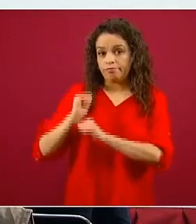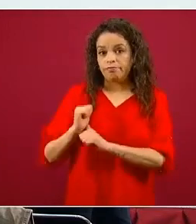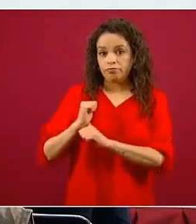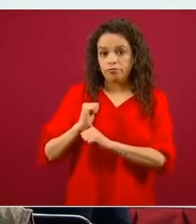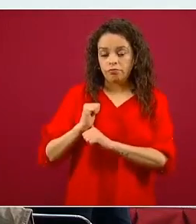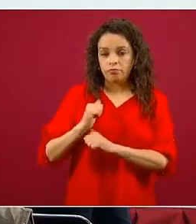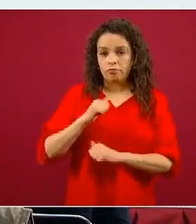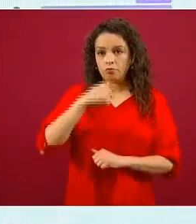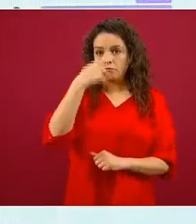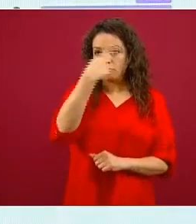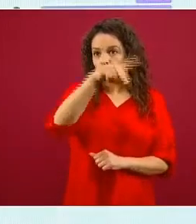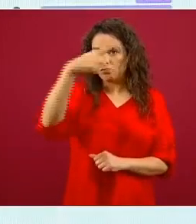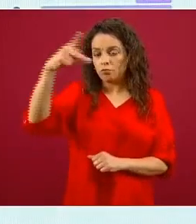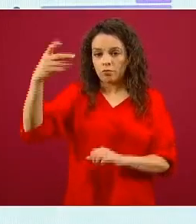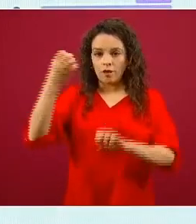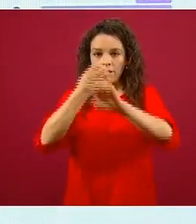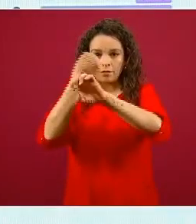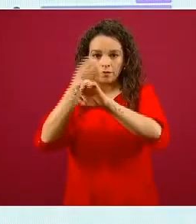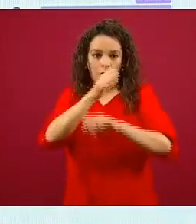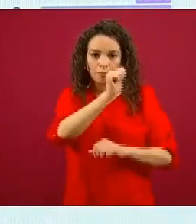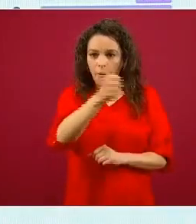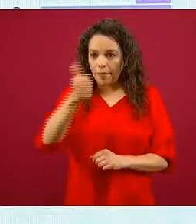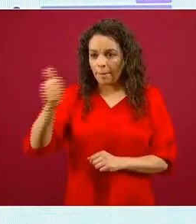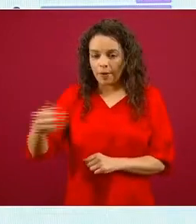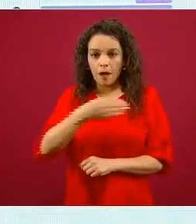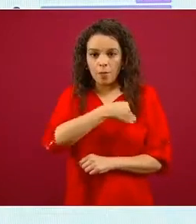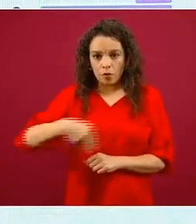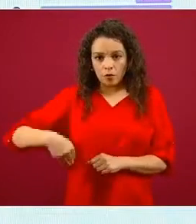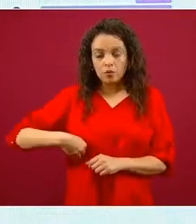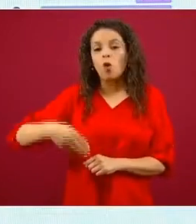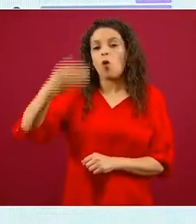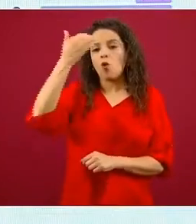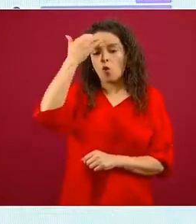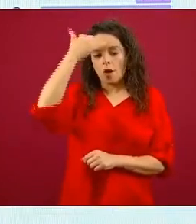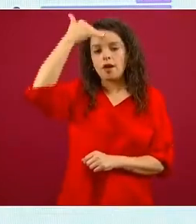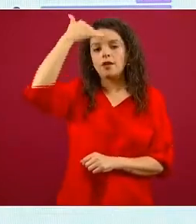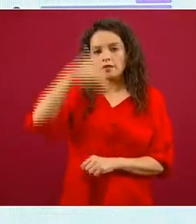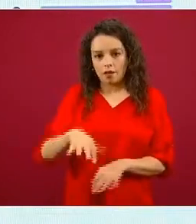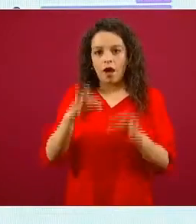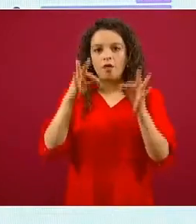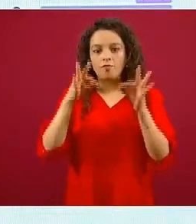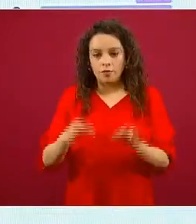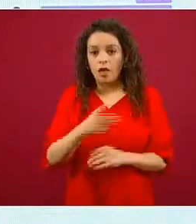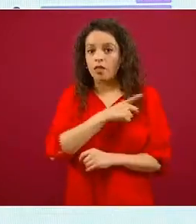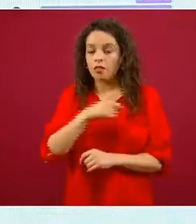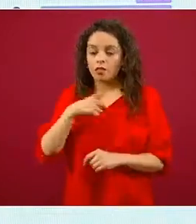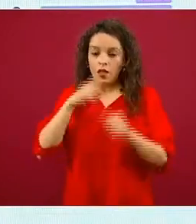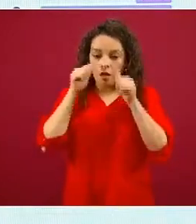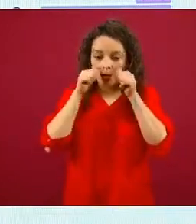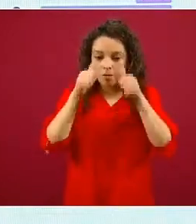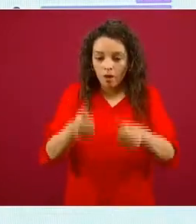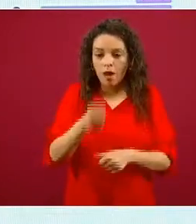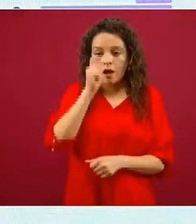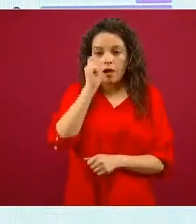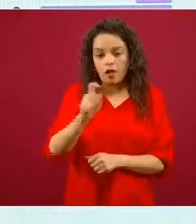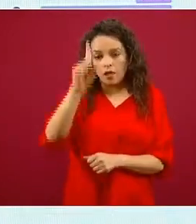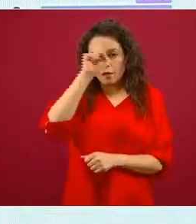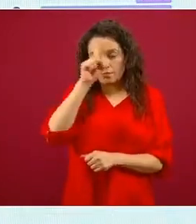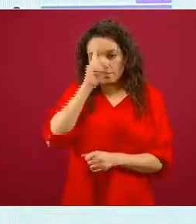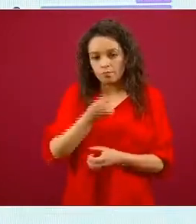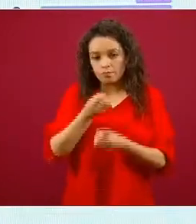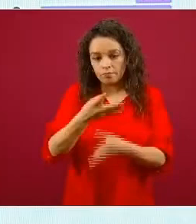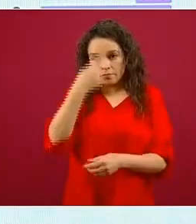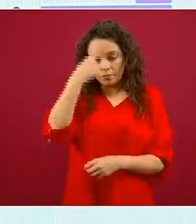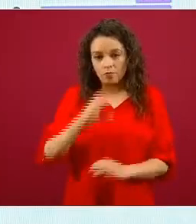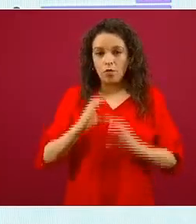en sus municipios y en sus estados. Entonces hay que estar muy atento a las medidas que se dan precisamente para resguardar la